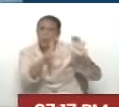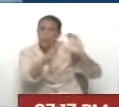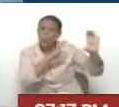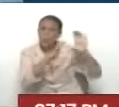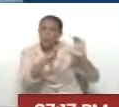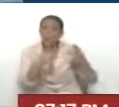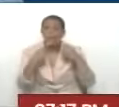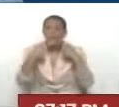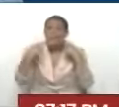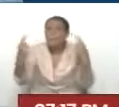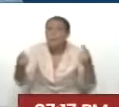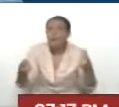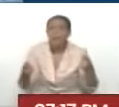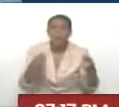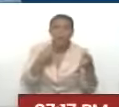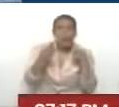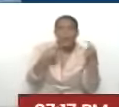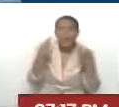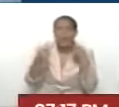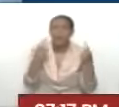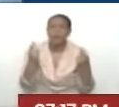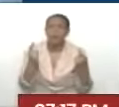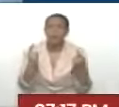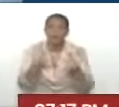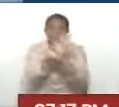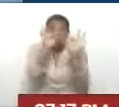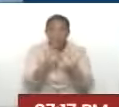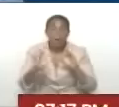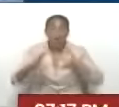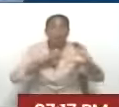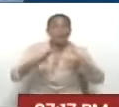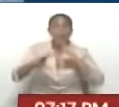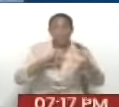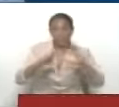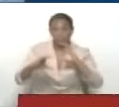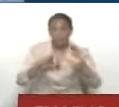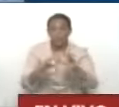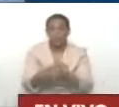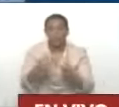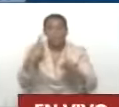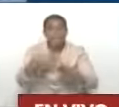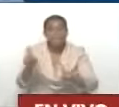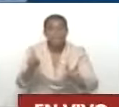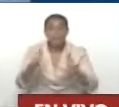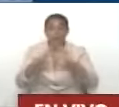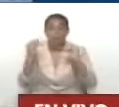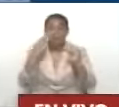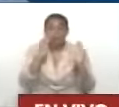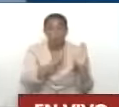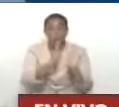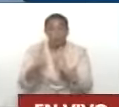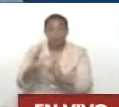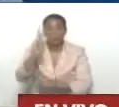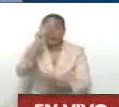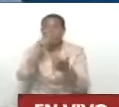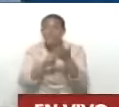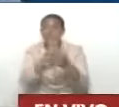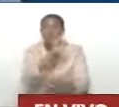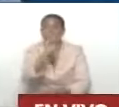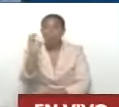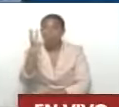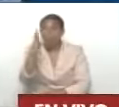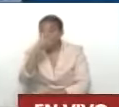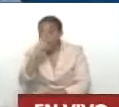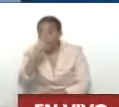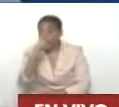Radio Bemba y de varios instrumentos. Pero para toda esa etapa, sobre todo el 2004, que